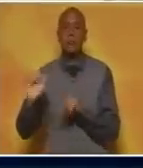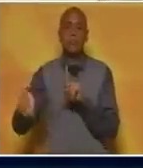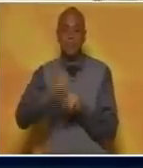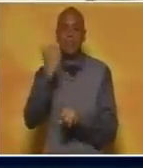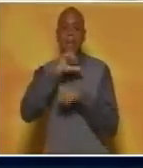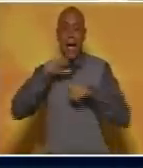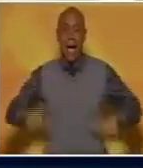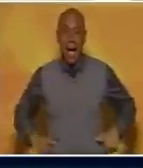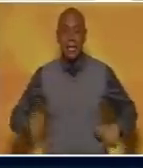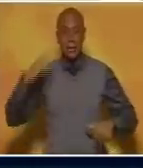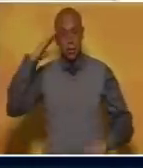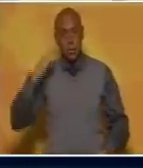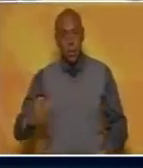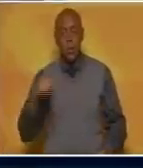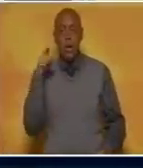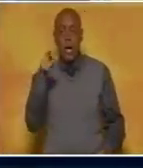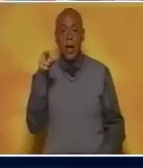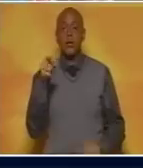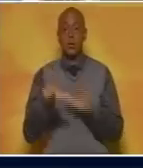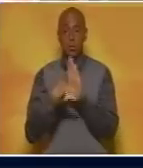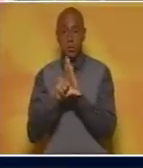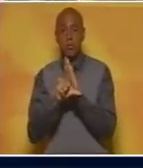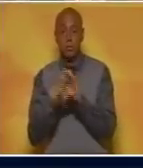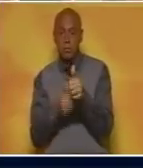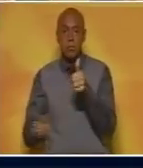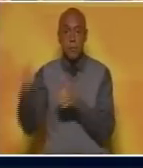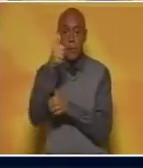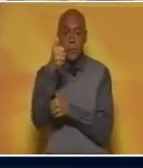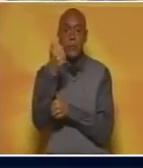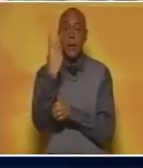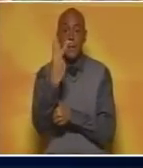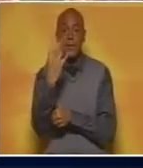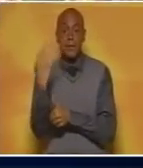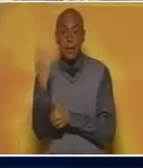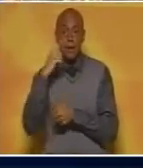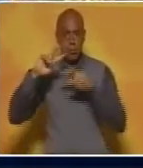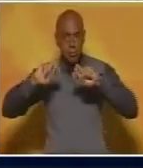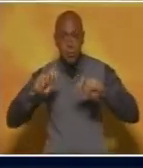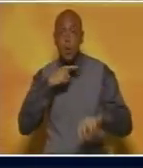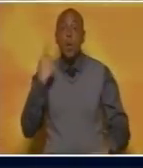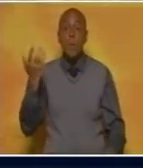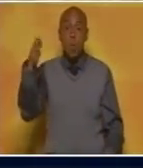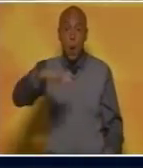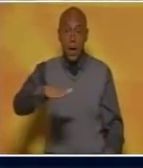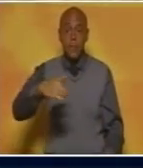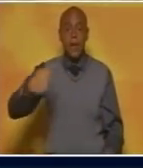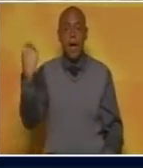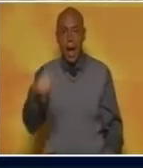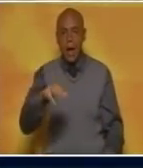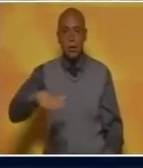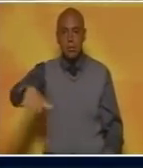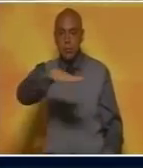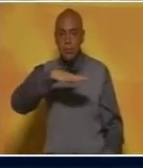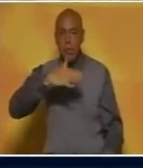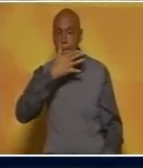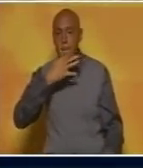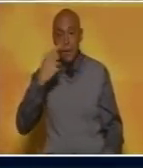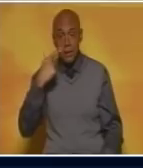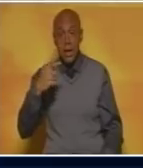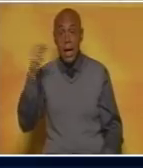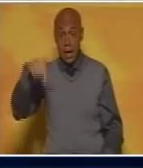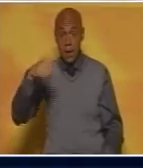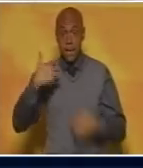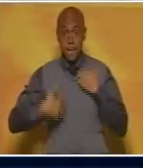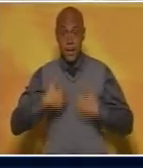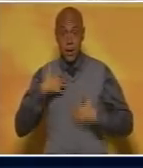la Fiscalía mantiene abierta 23 investigaciones por muertes ocurridas en el contexto del estado de excepción. Este